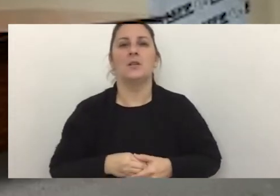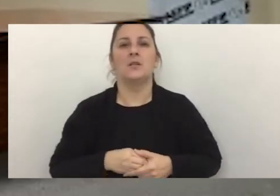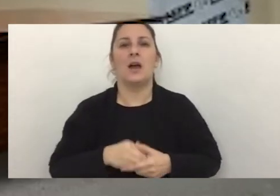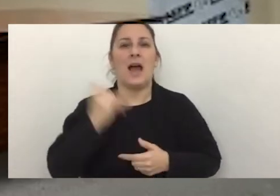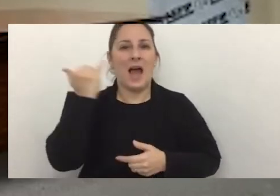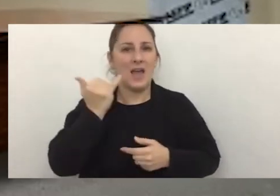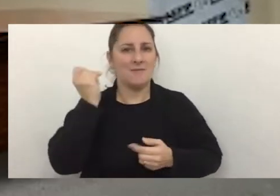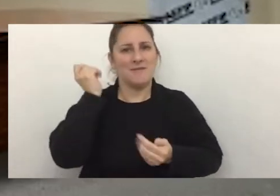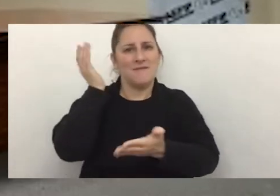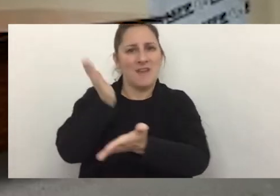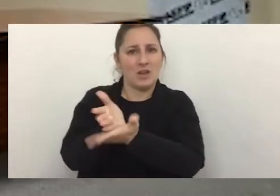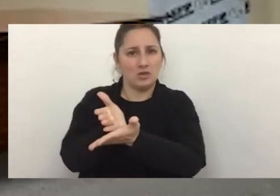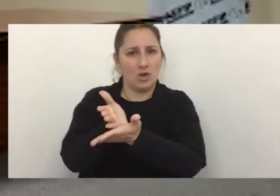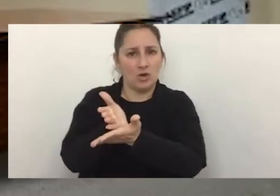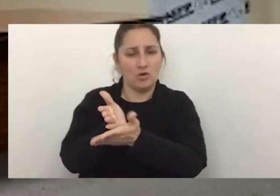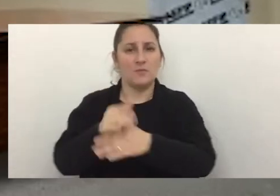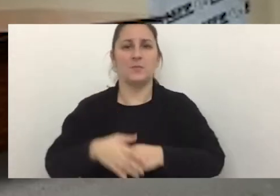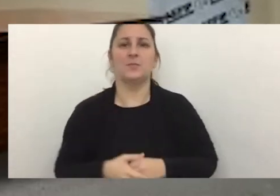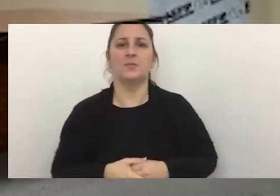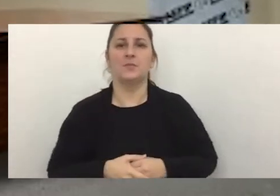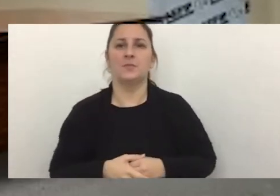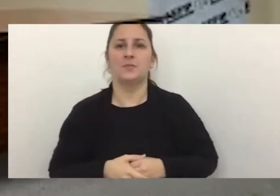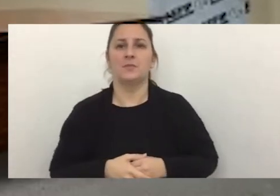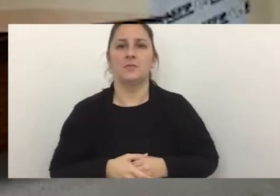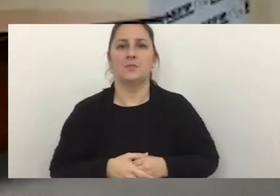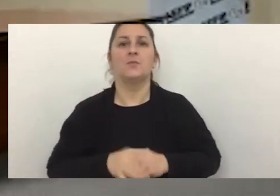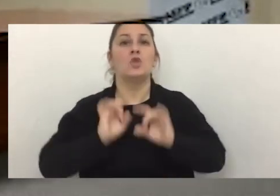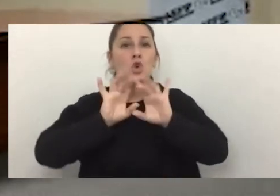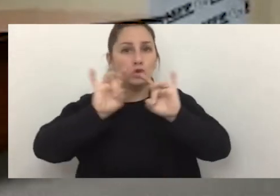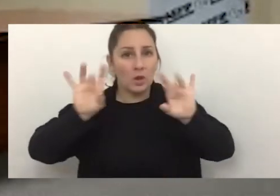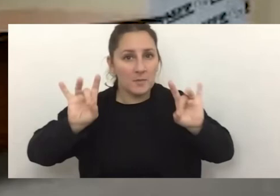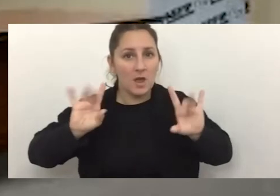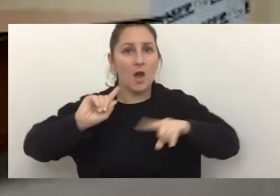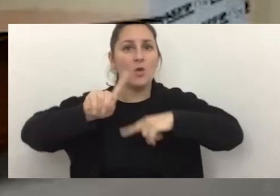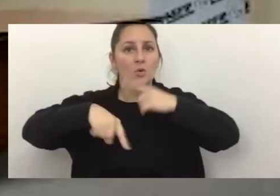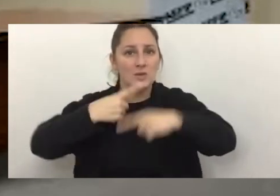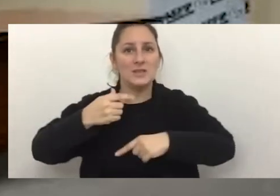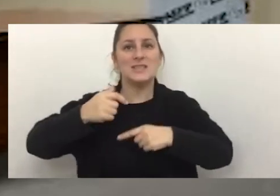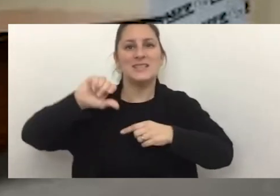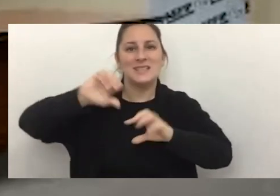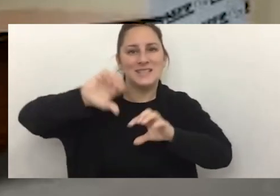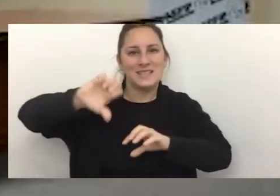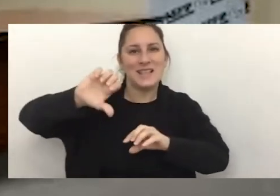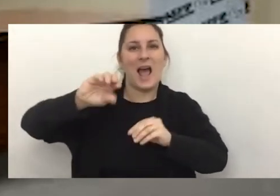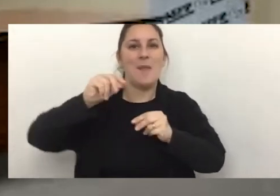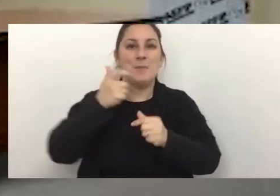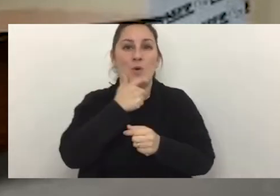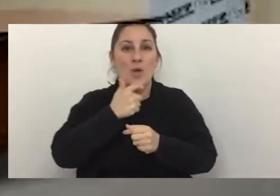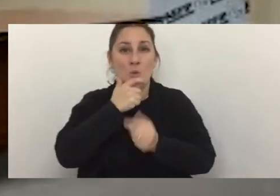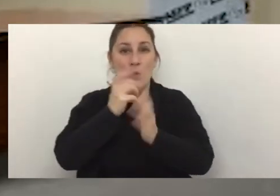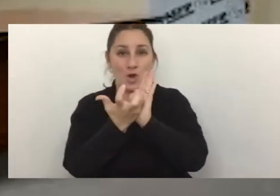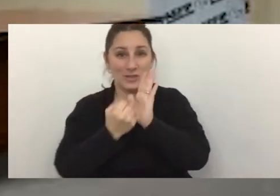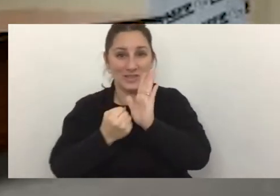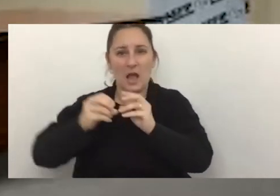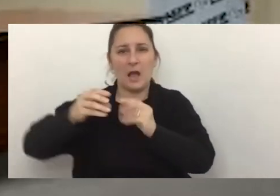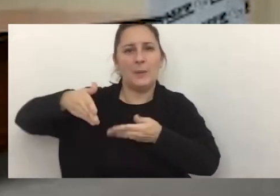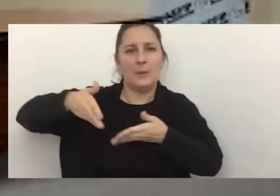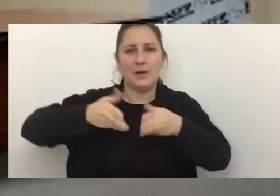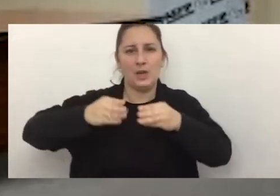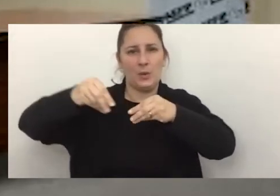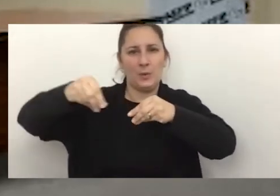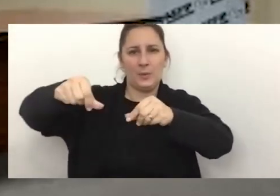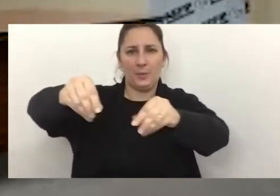infracción, sigue contaminando, o sea, tirando las sales con que se corta el cuero al riachuelo, y